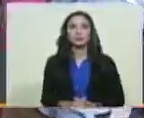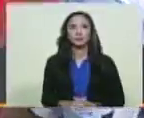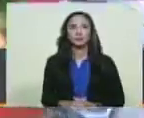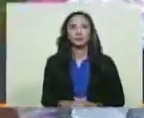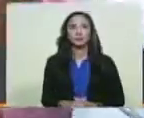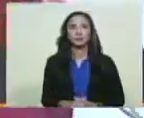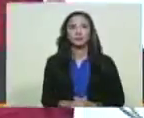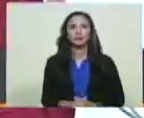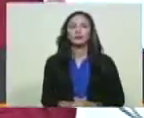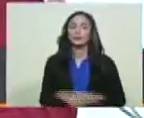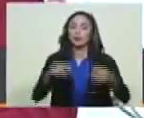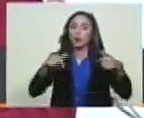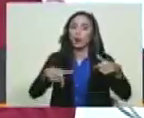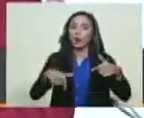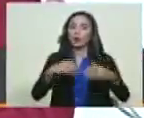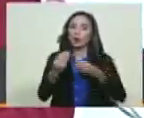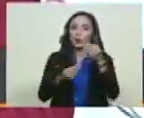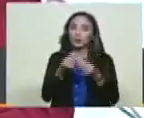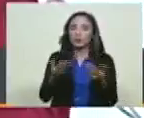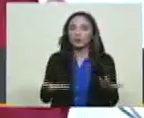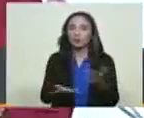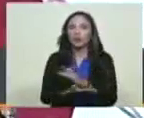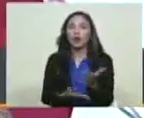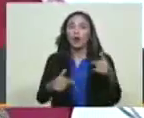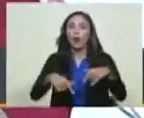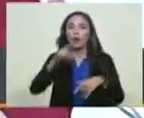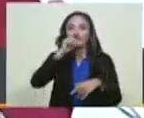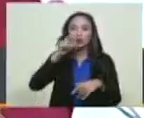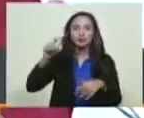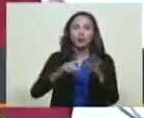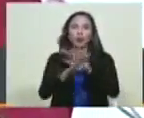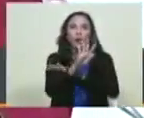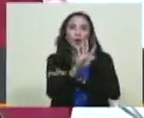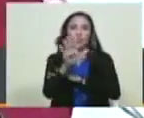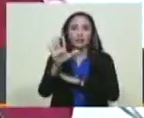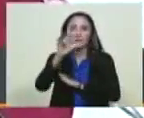se está conmemorando 45 años